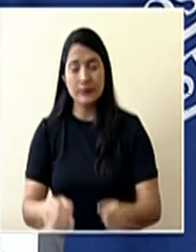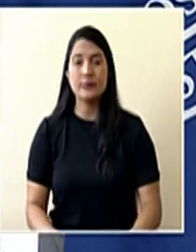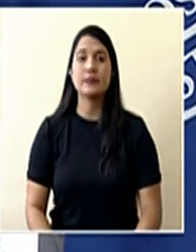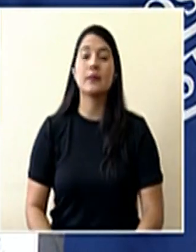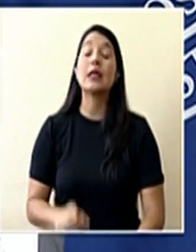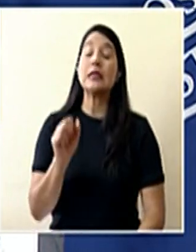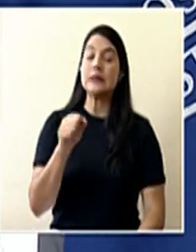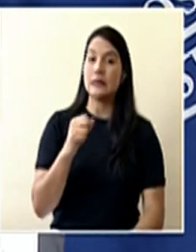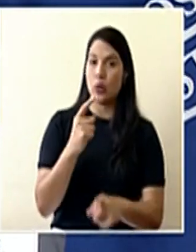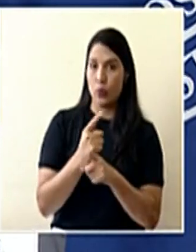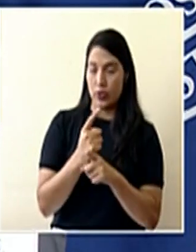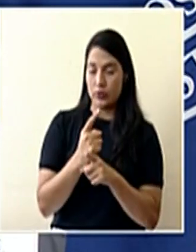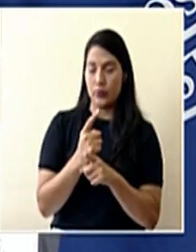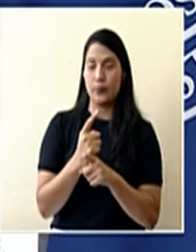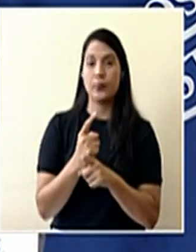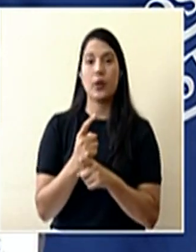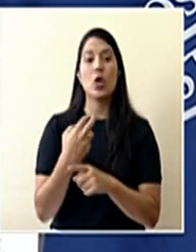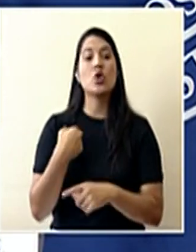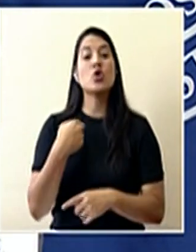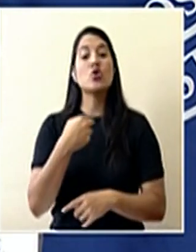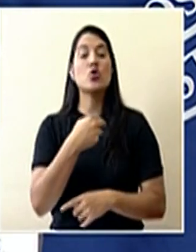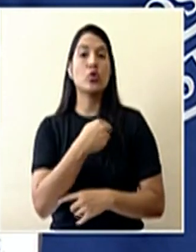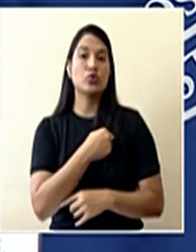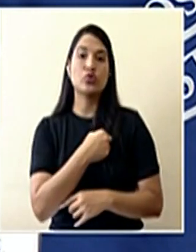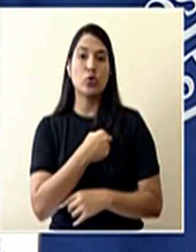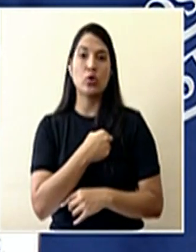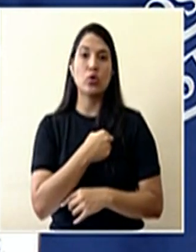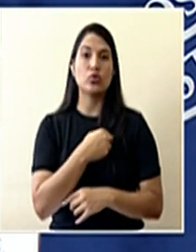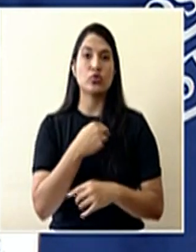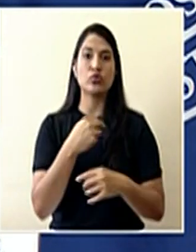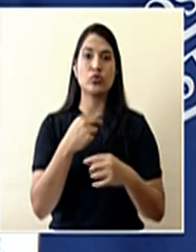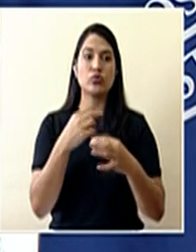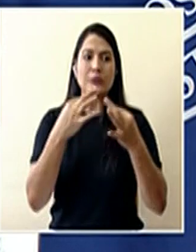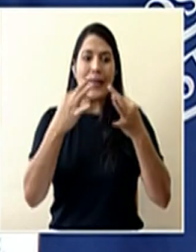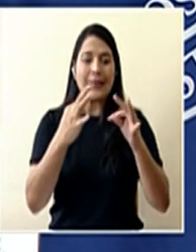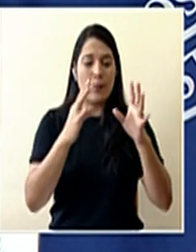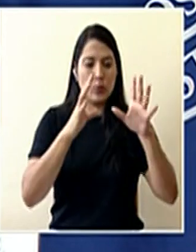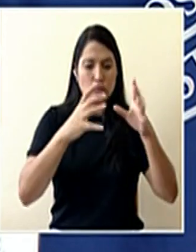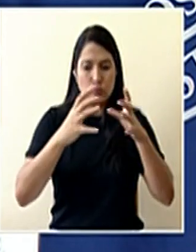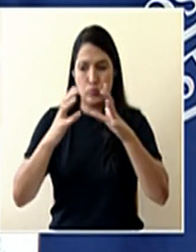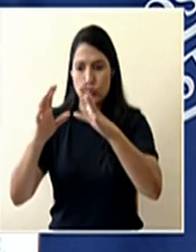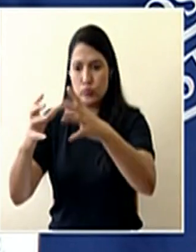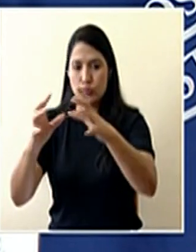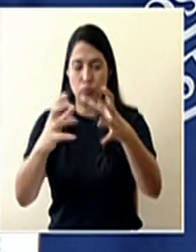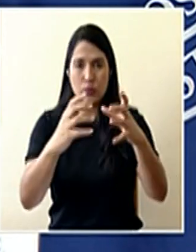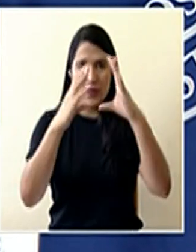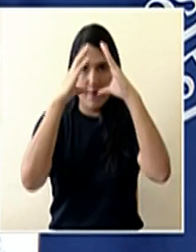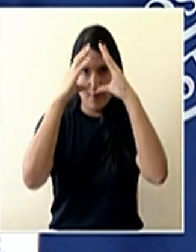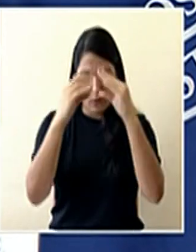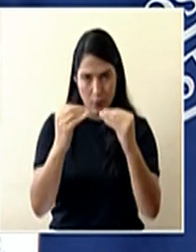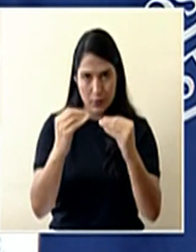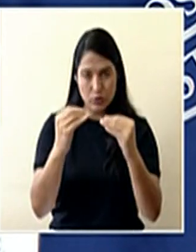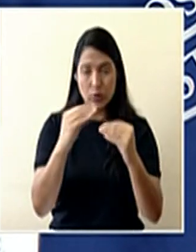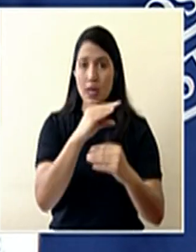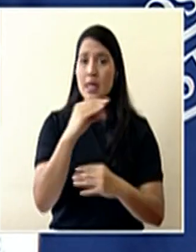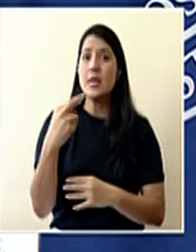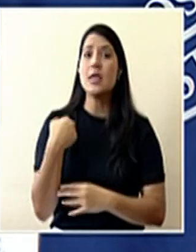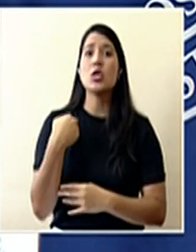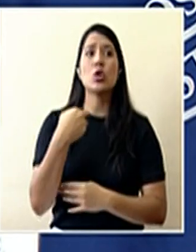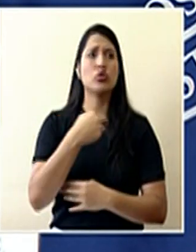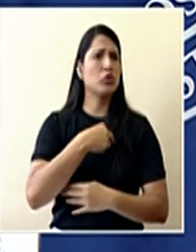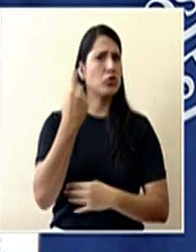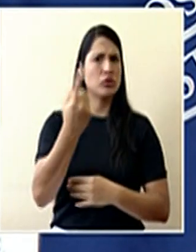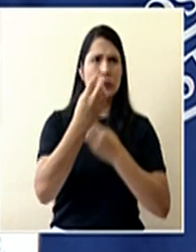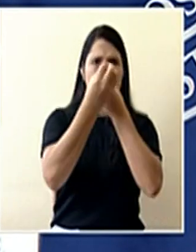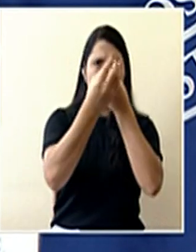en realidad una sistematización de los datos y estamos liberando la información de los pacientes